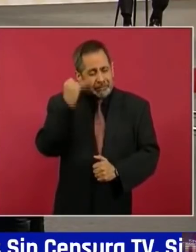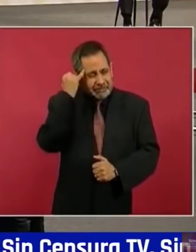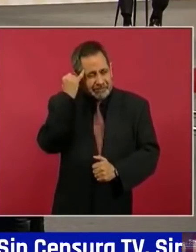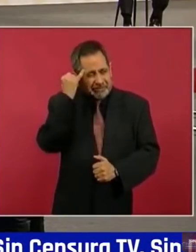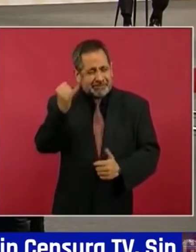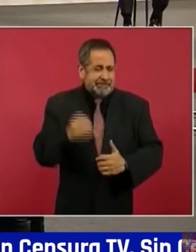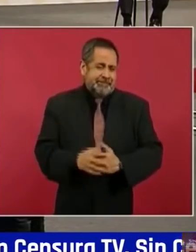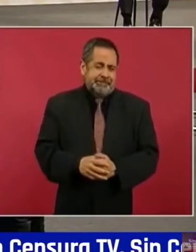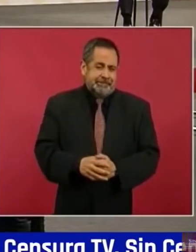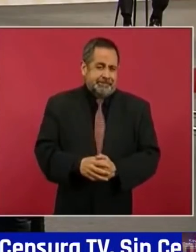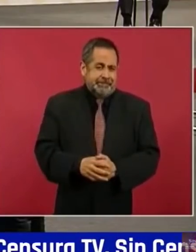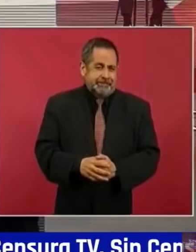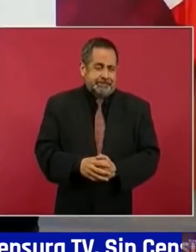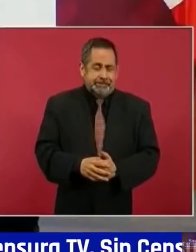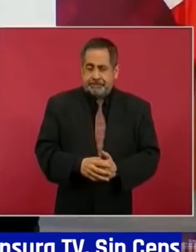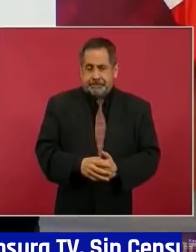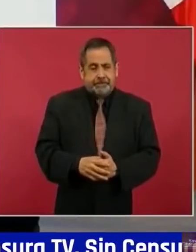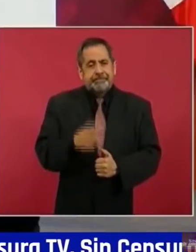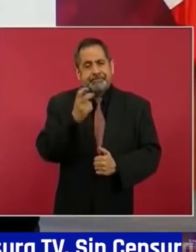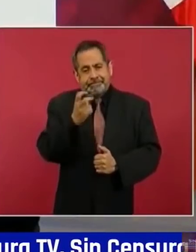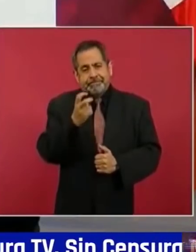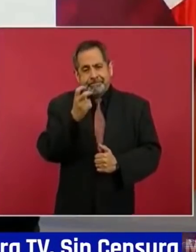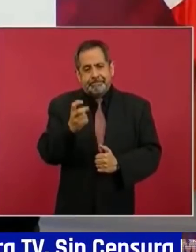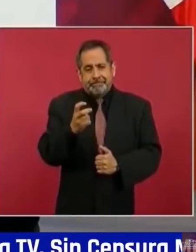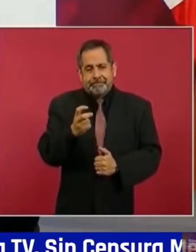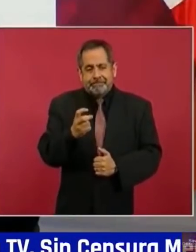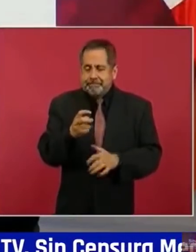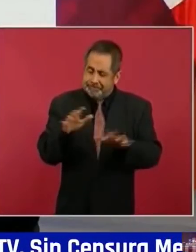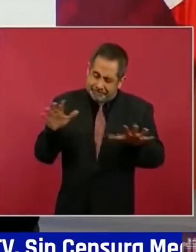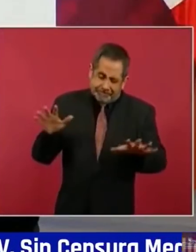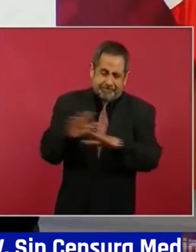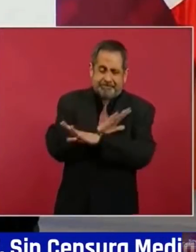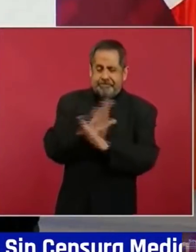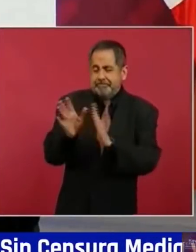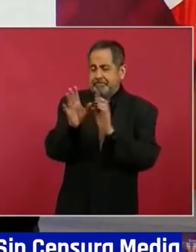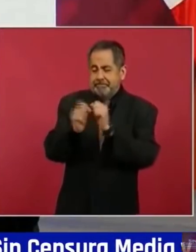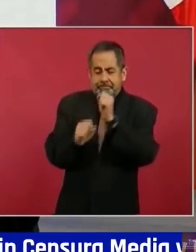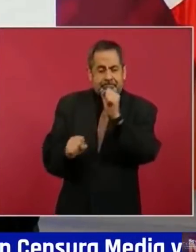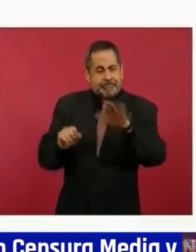Imagínense. Por eso fue la reforma constitucional. Sí me